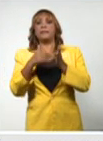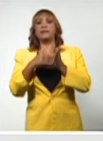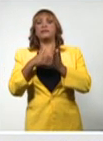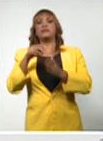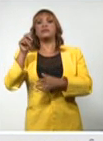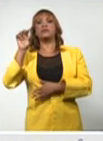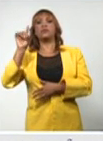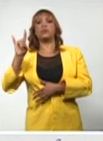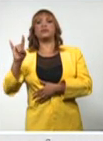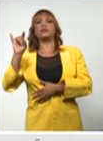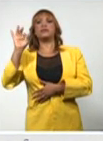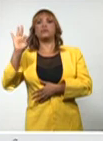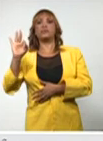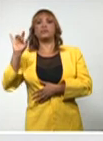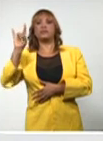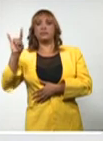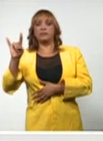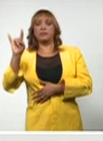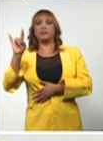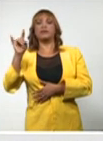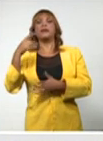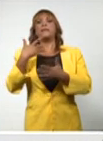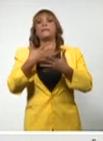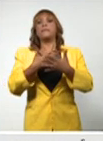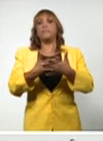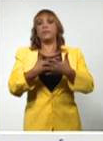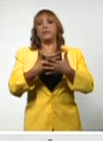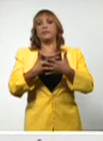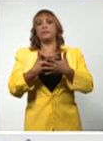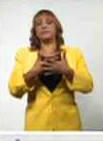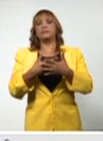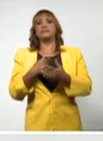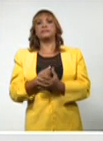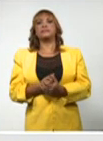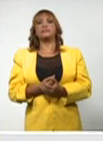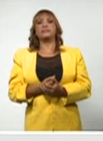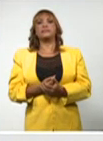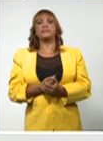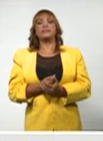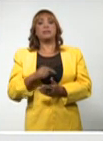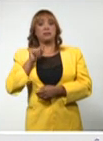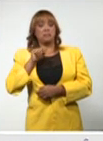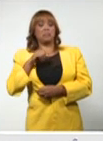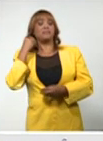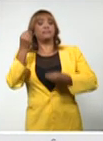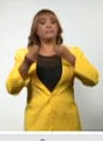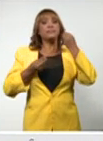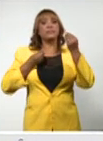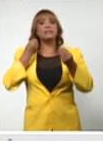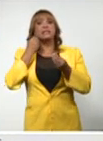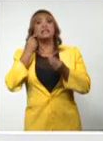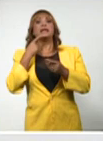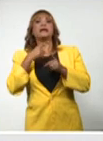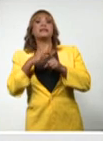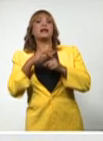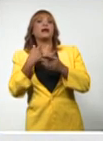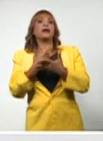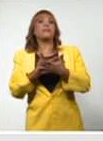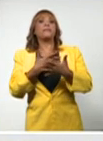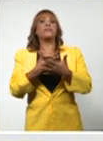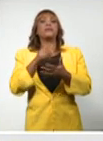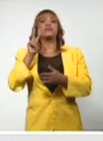270.989 muestras realizadas y, producto de este análisis, pues se han diagnosticado